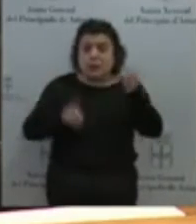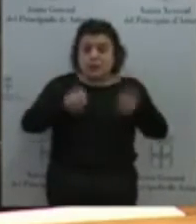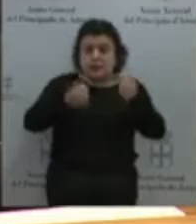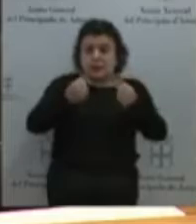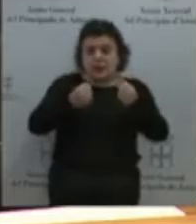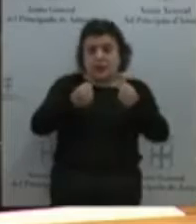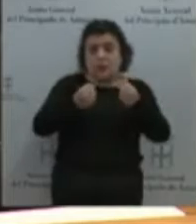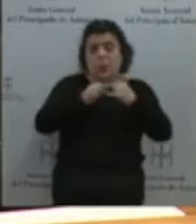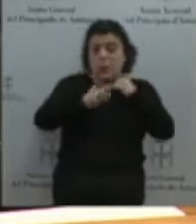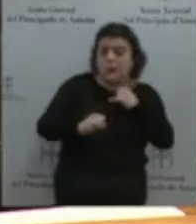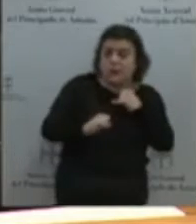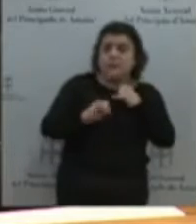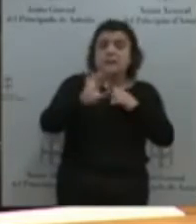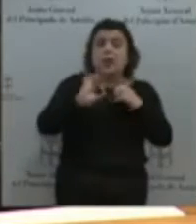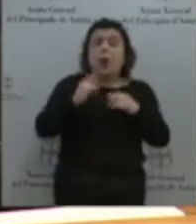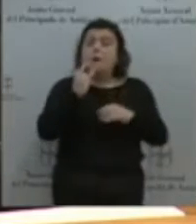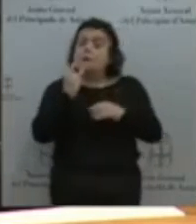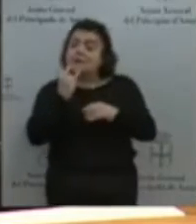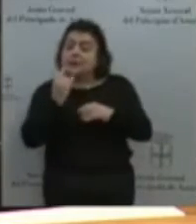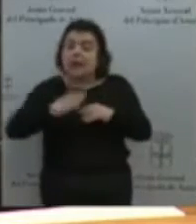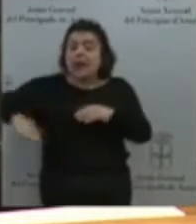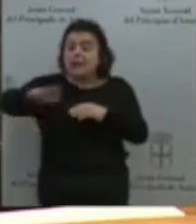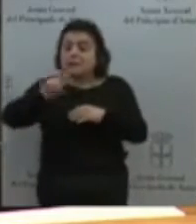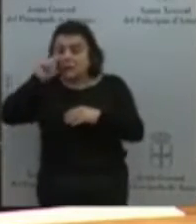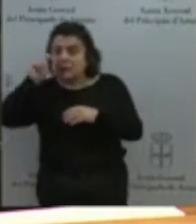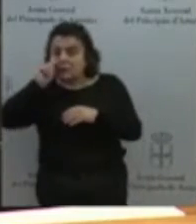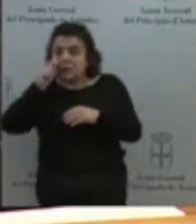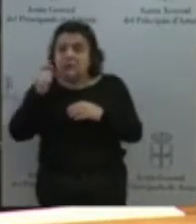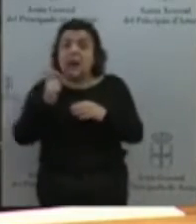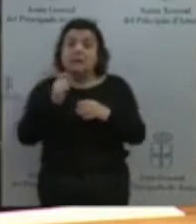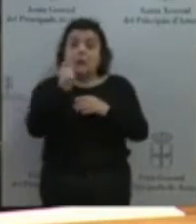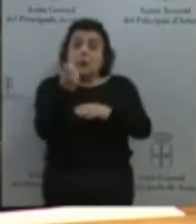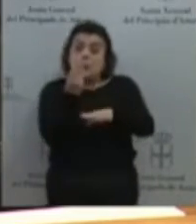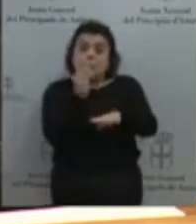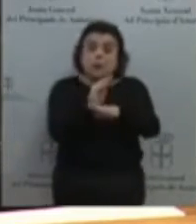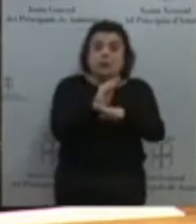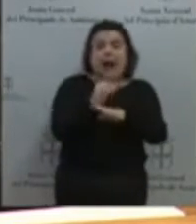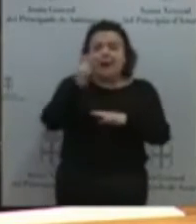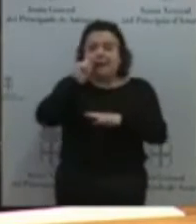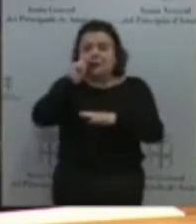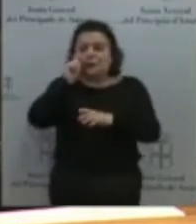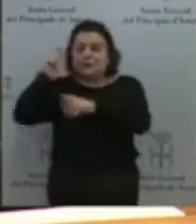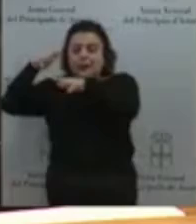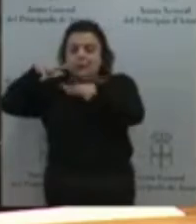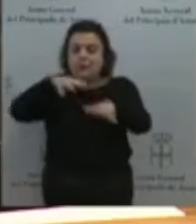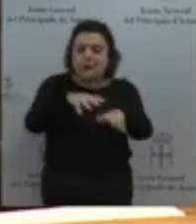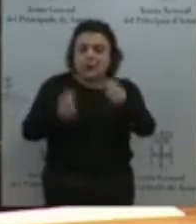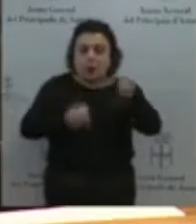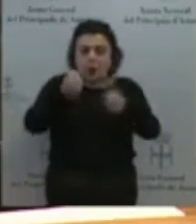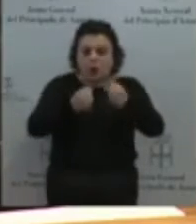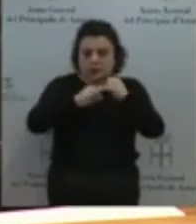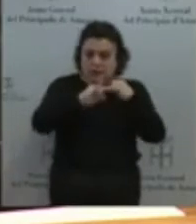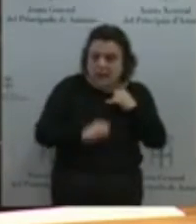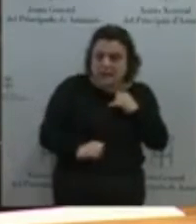turísticas, bonificaciones para turistas que lleguen con vehículos sostenibles y otro tipo de medidas de este